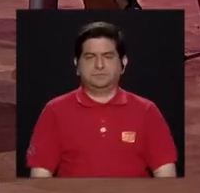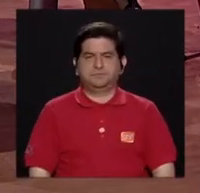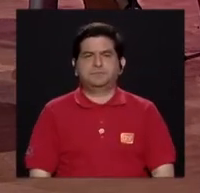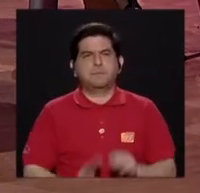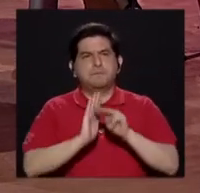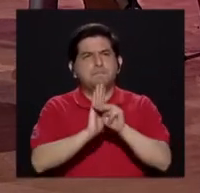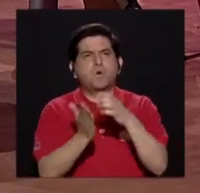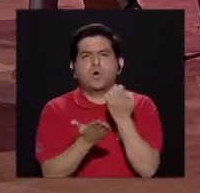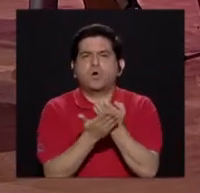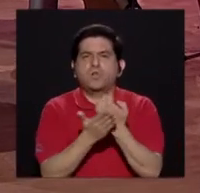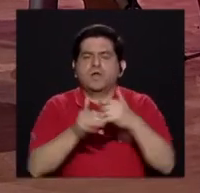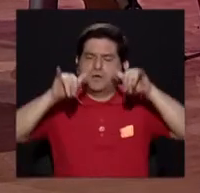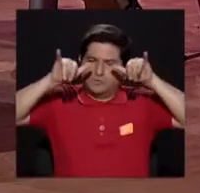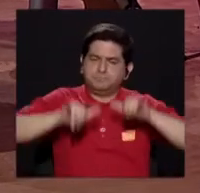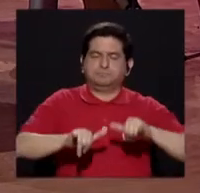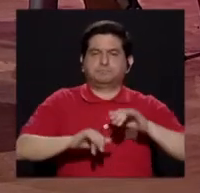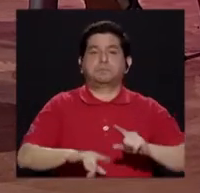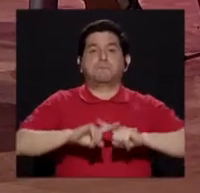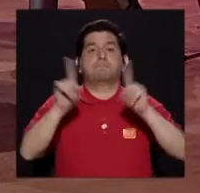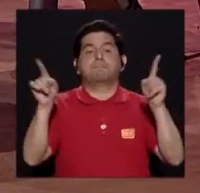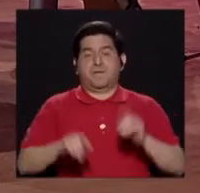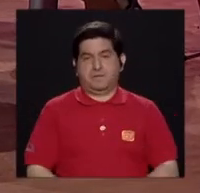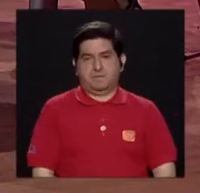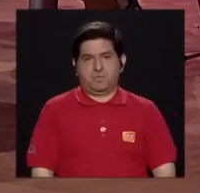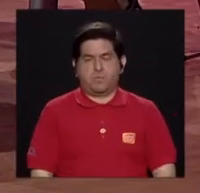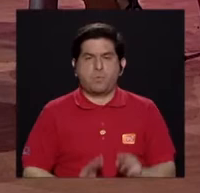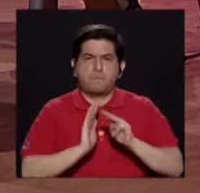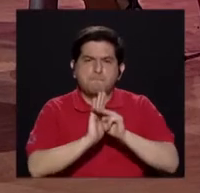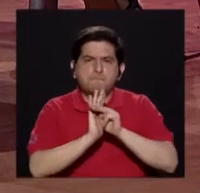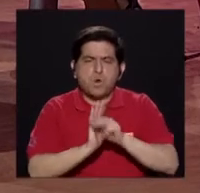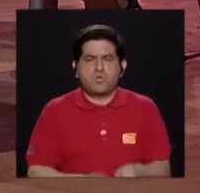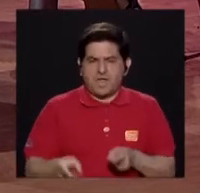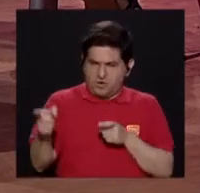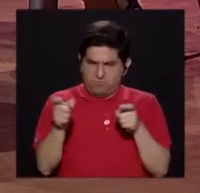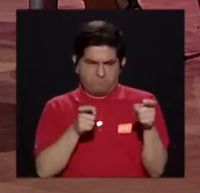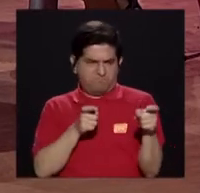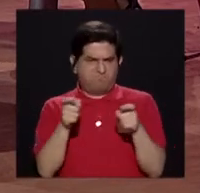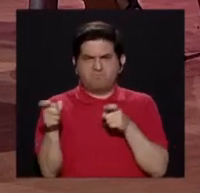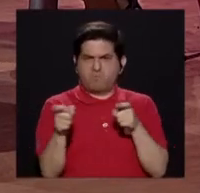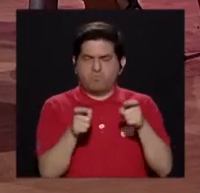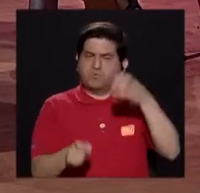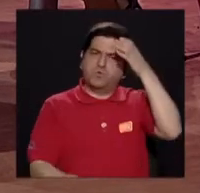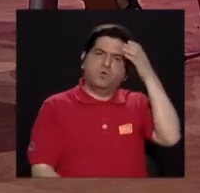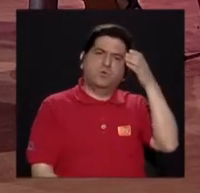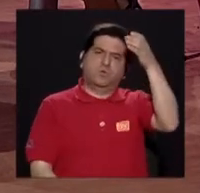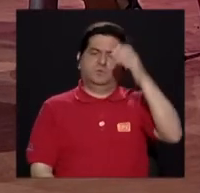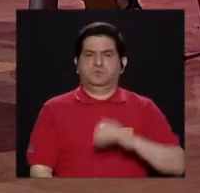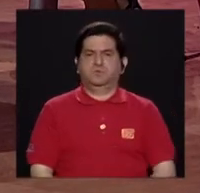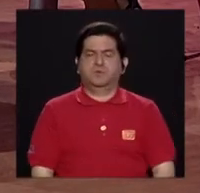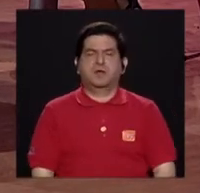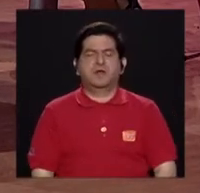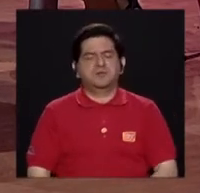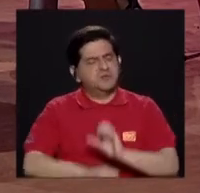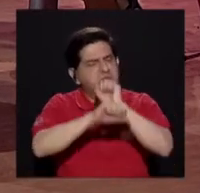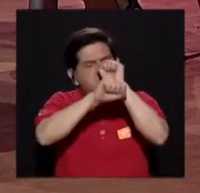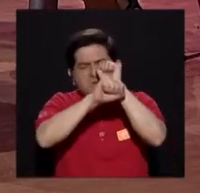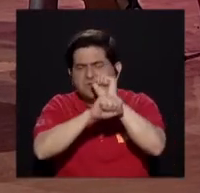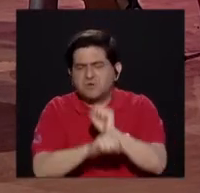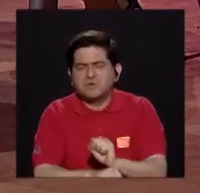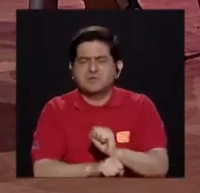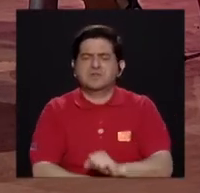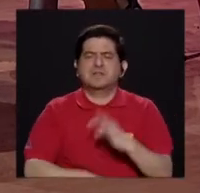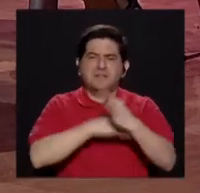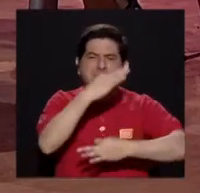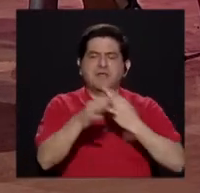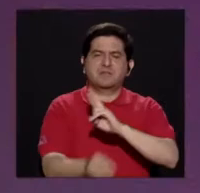modelo económico, eso prevaleció. Pero como modelo de hegemonía, digamos, o como modelo cultural, fue el conservadurismo